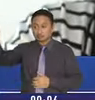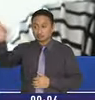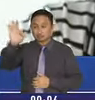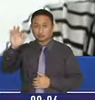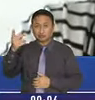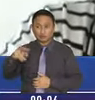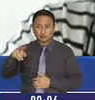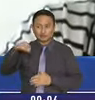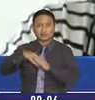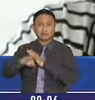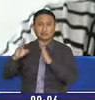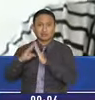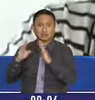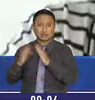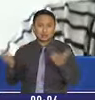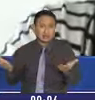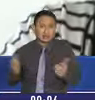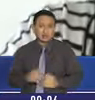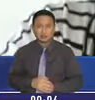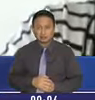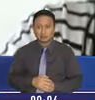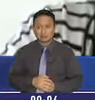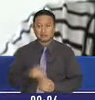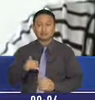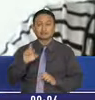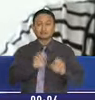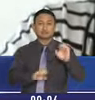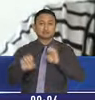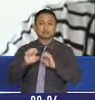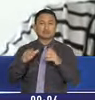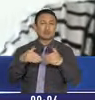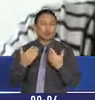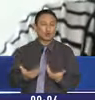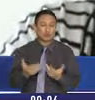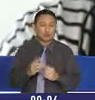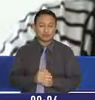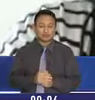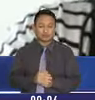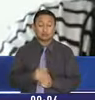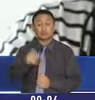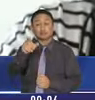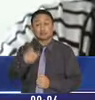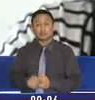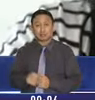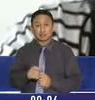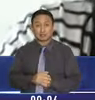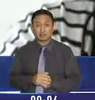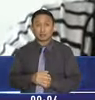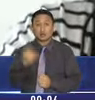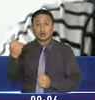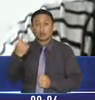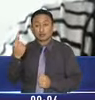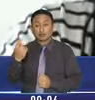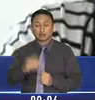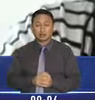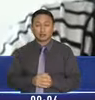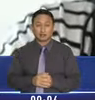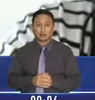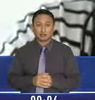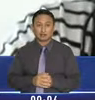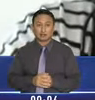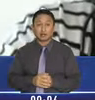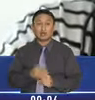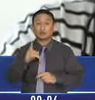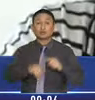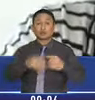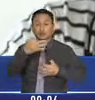casas. Entonces, la evaluación para determinar si es que solamente es porque no pueden